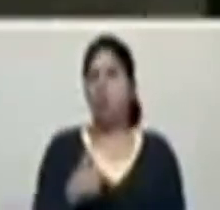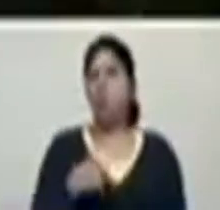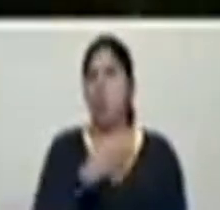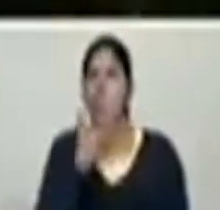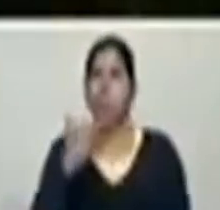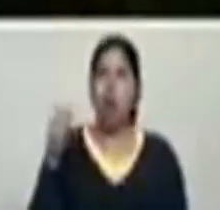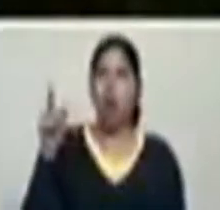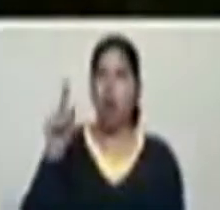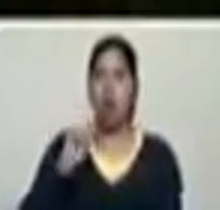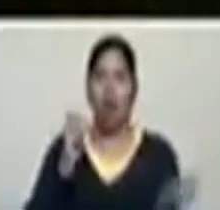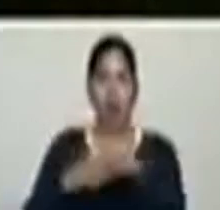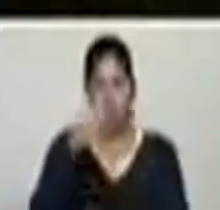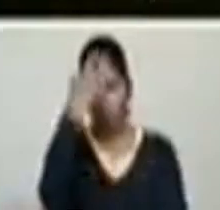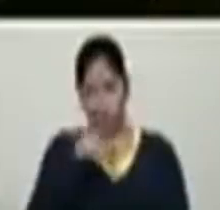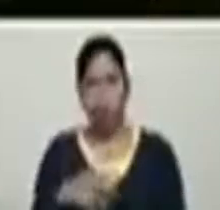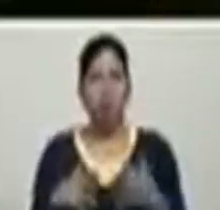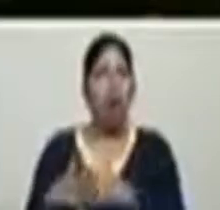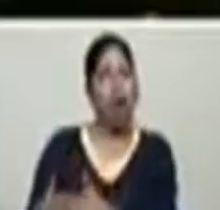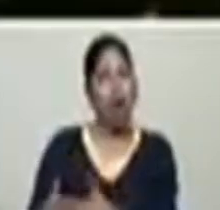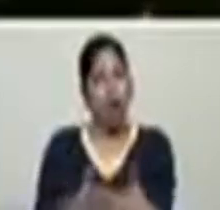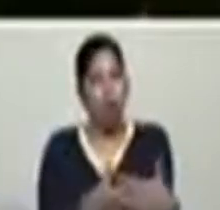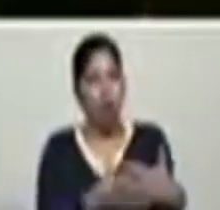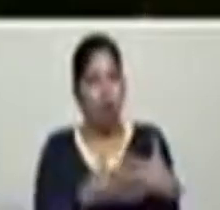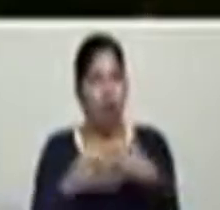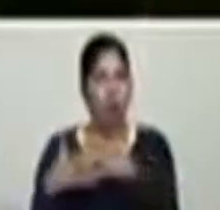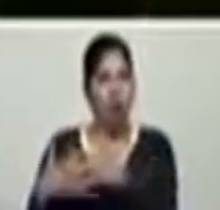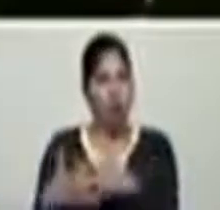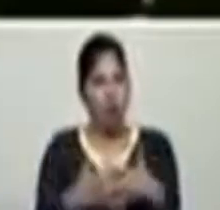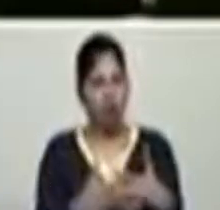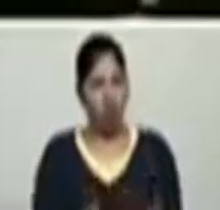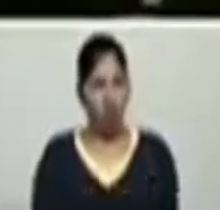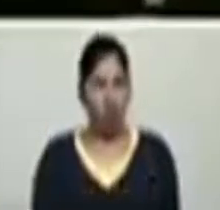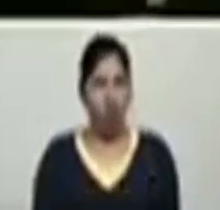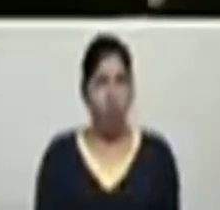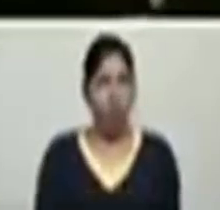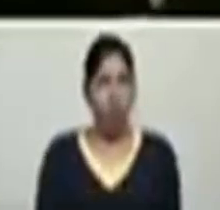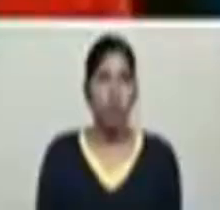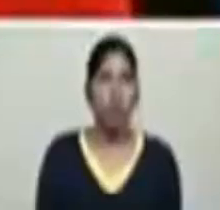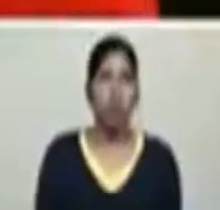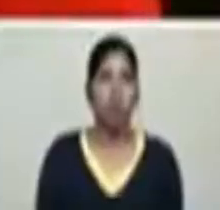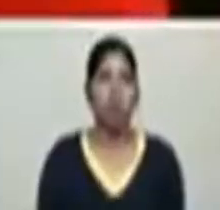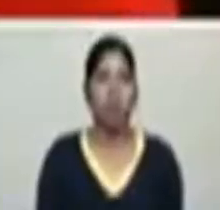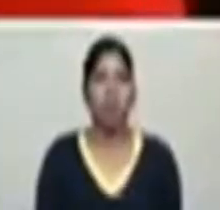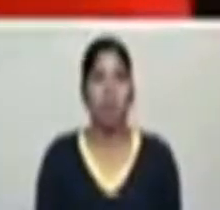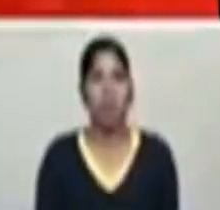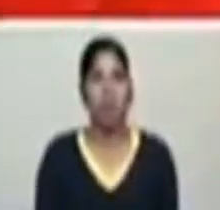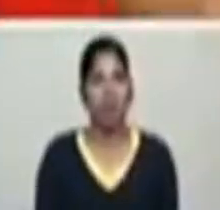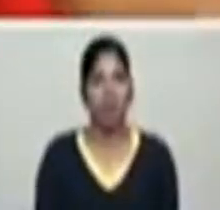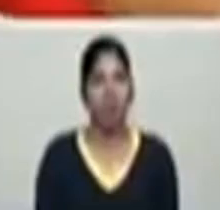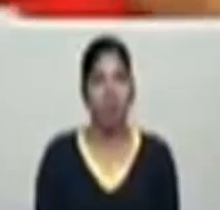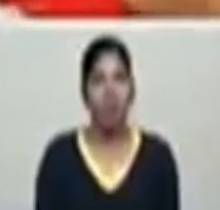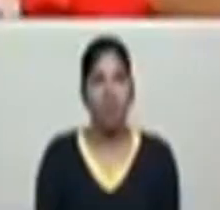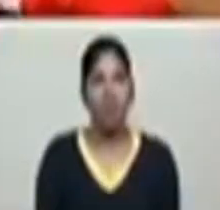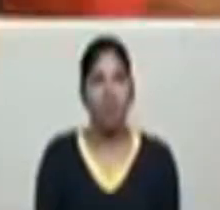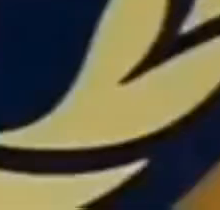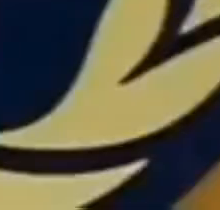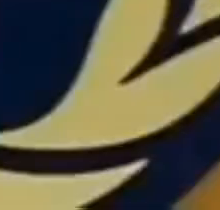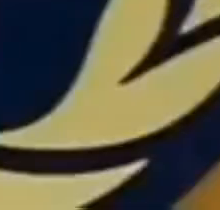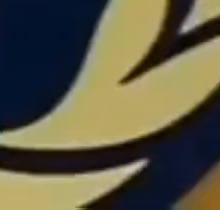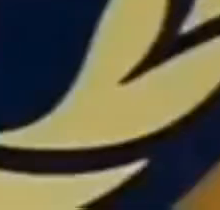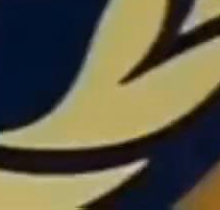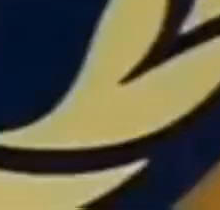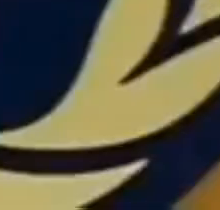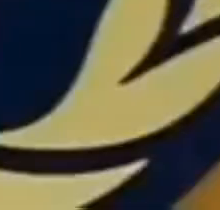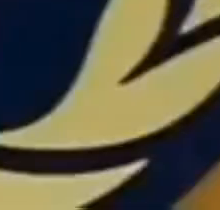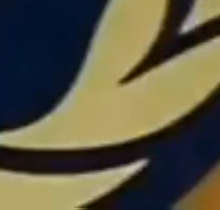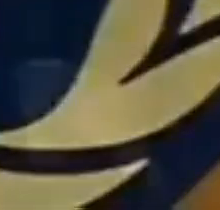esa mala administración los que consiguen comida señores son los que tienen dinero en dólares pueden comprar porque los que ganan un sueldo mínimo señores no les alcanza como ustedes se pueden